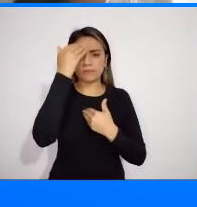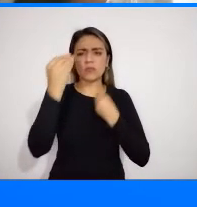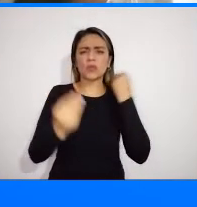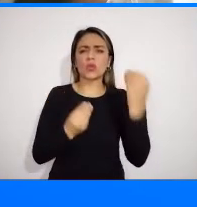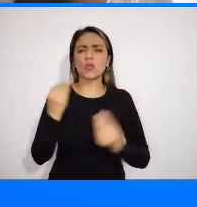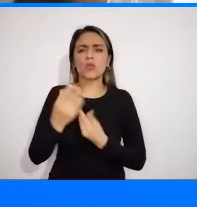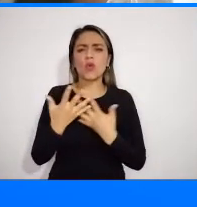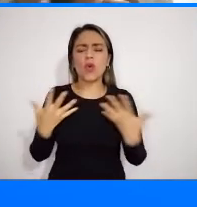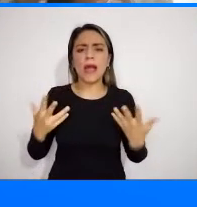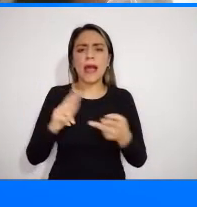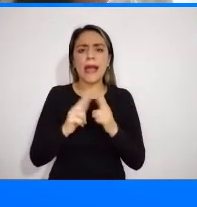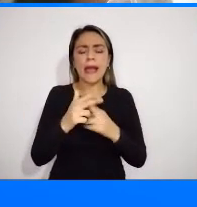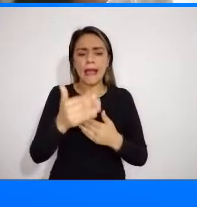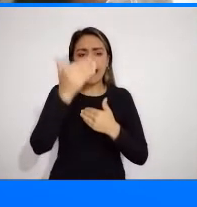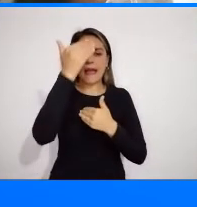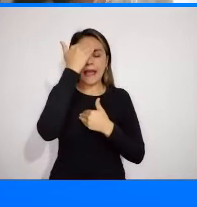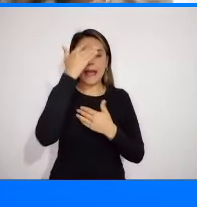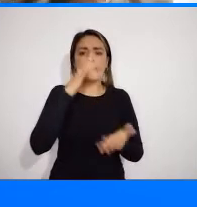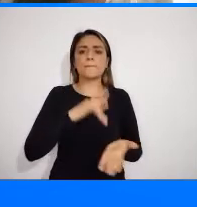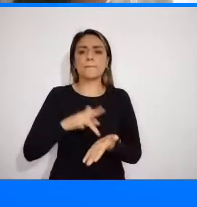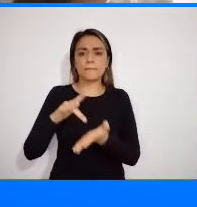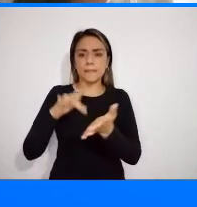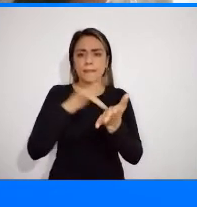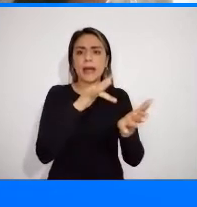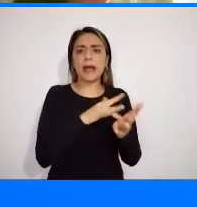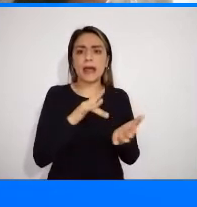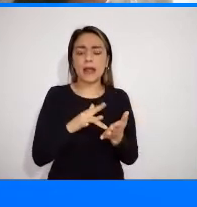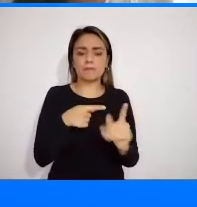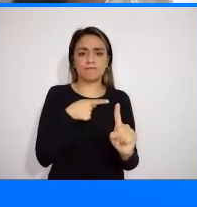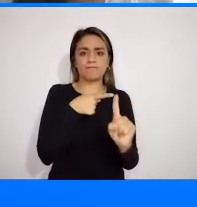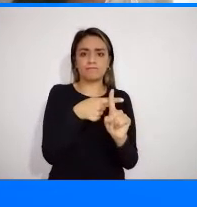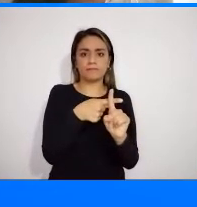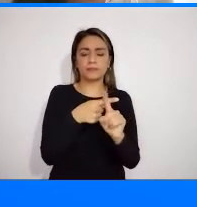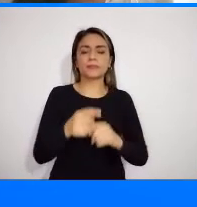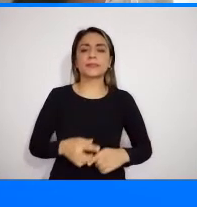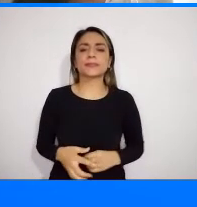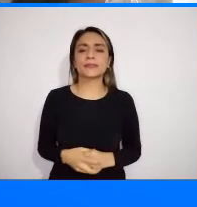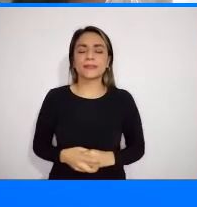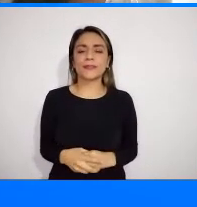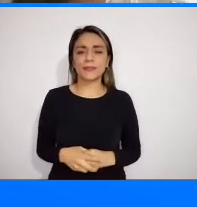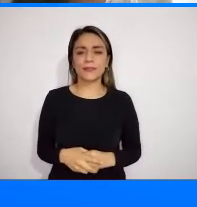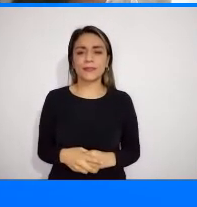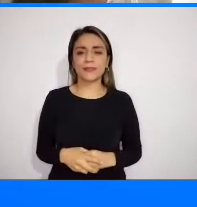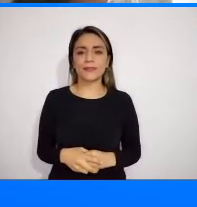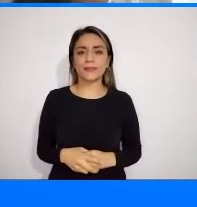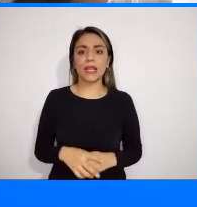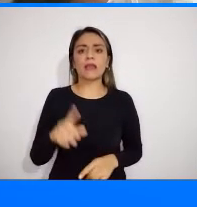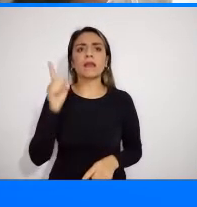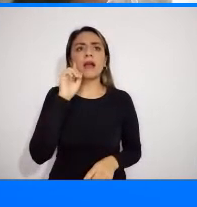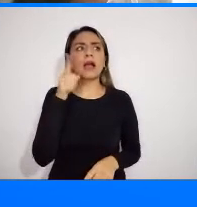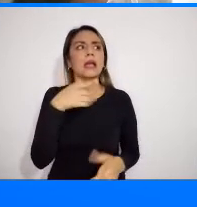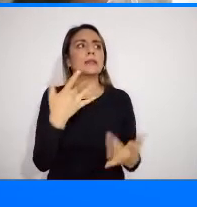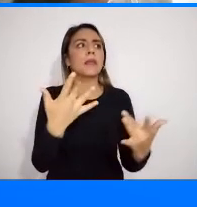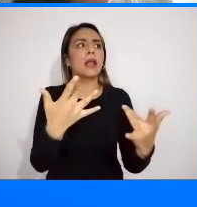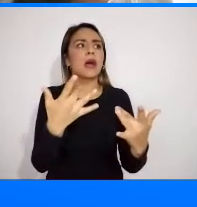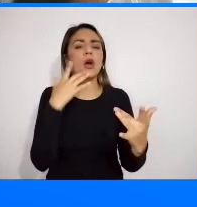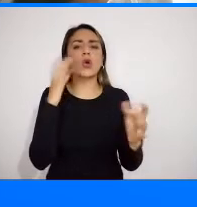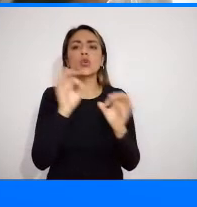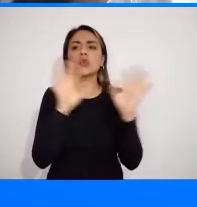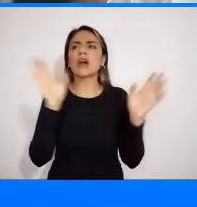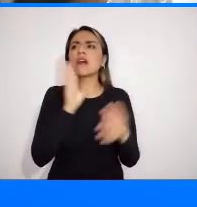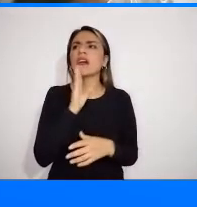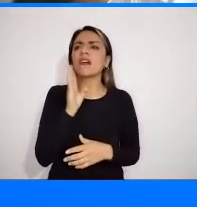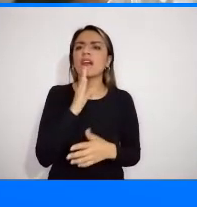tenemos que participar positivamente y no esperar simplemente o solamente a